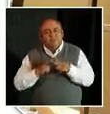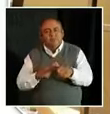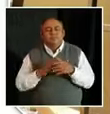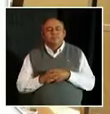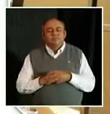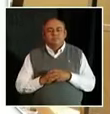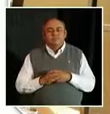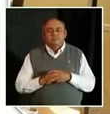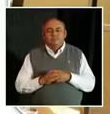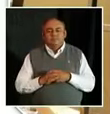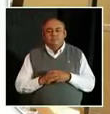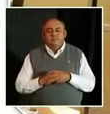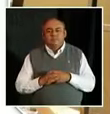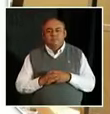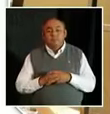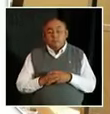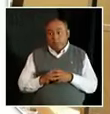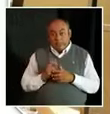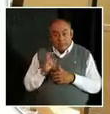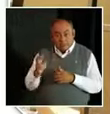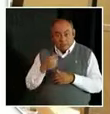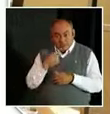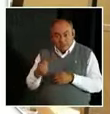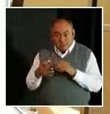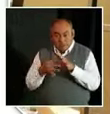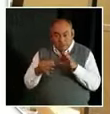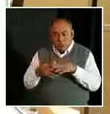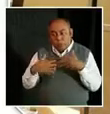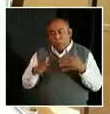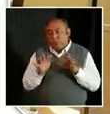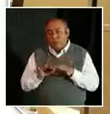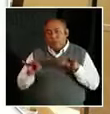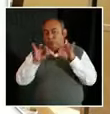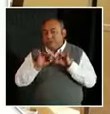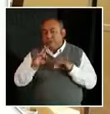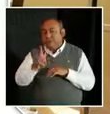es muy importante. Aquí uno de los